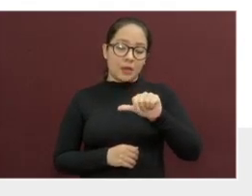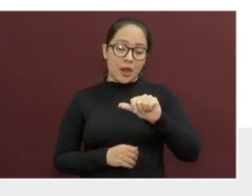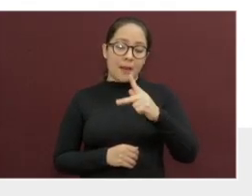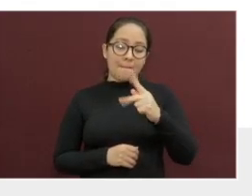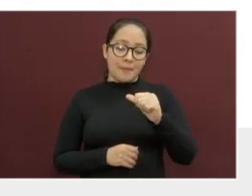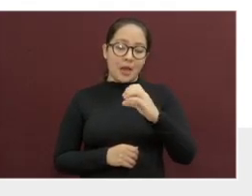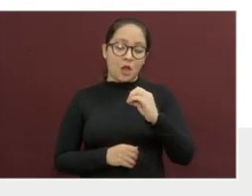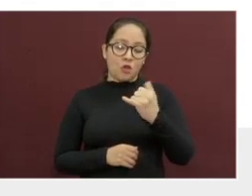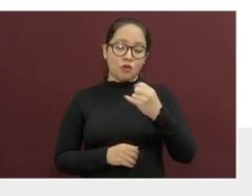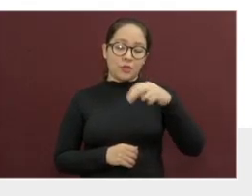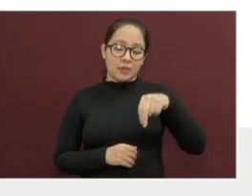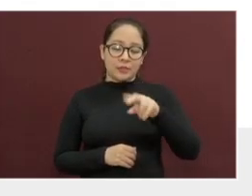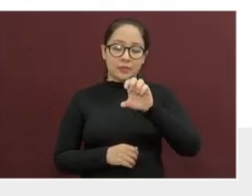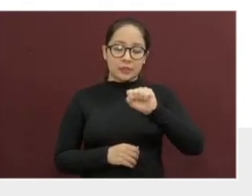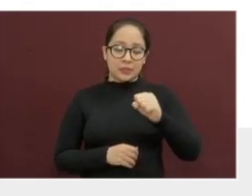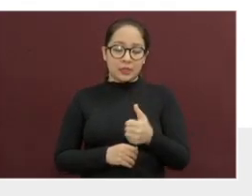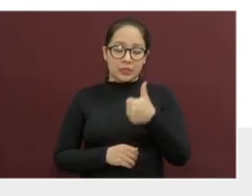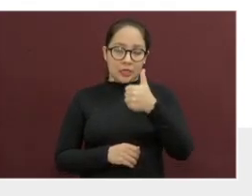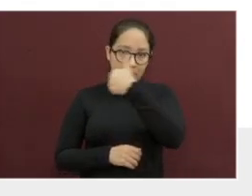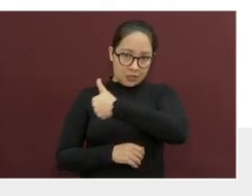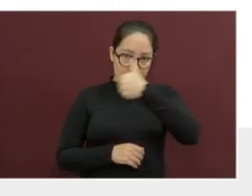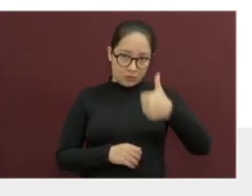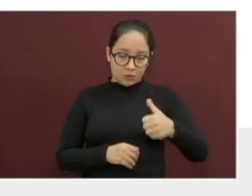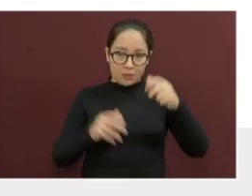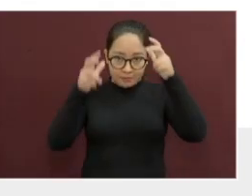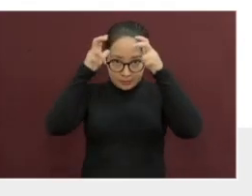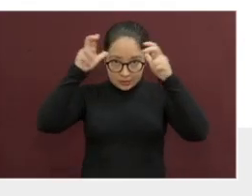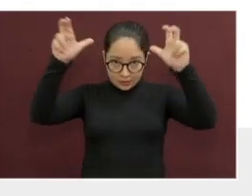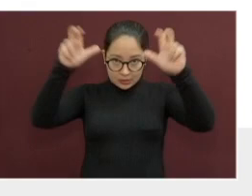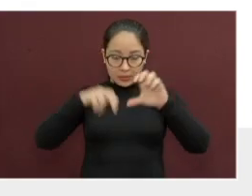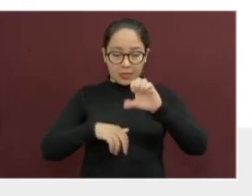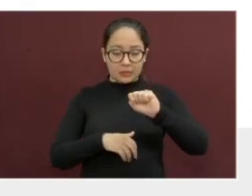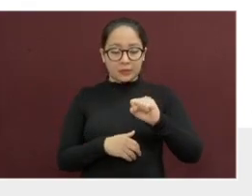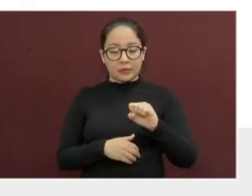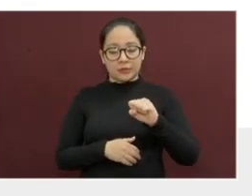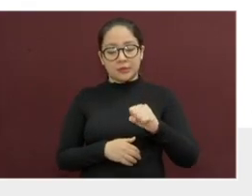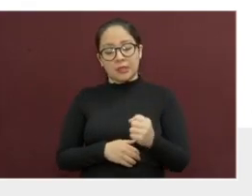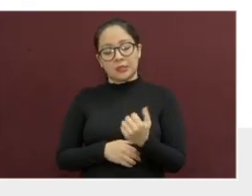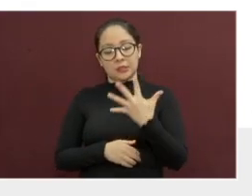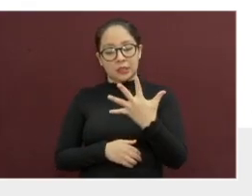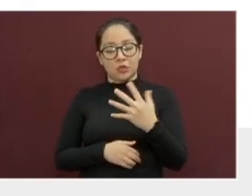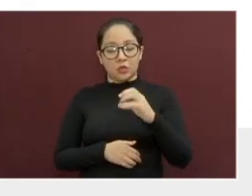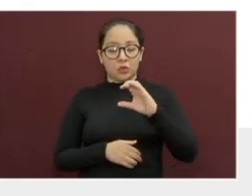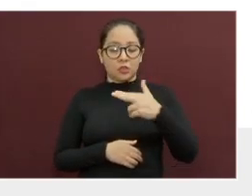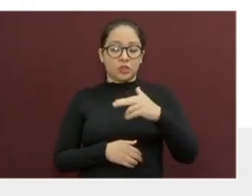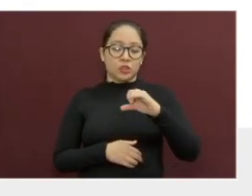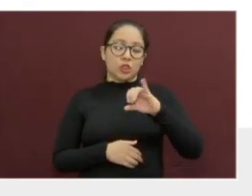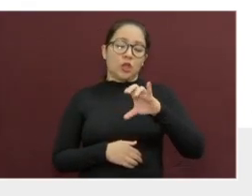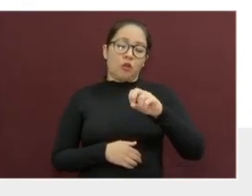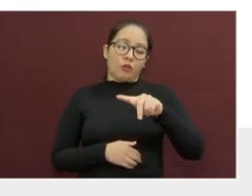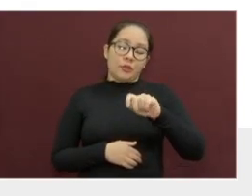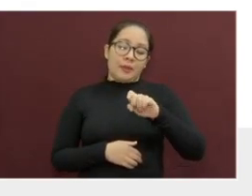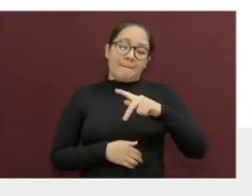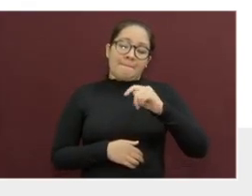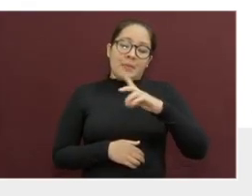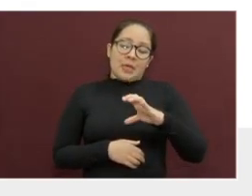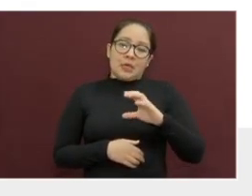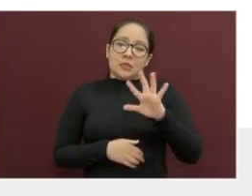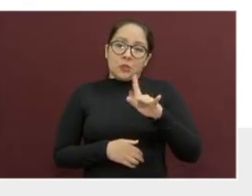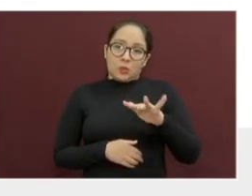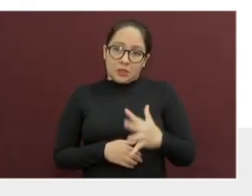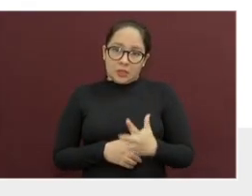66 cada uno misantla 65 y chicontepec con 55 ahora miren ustedes